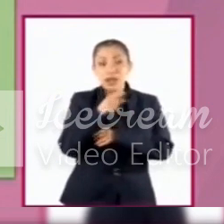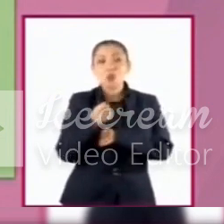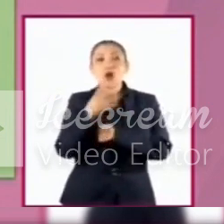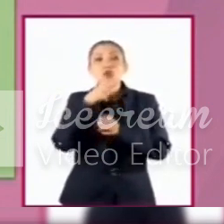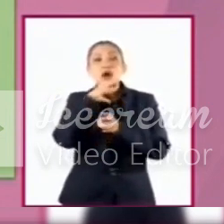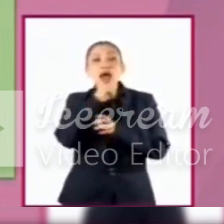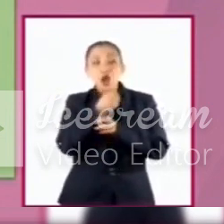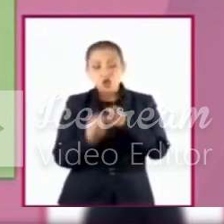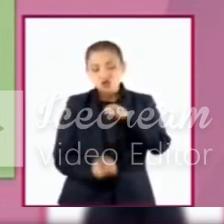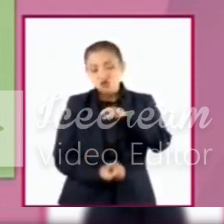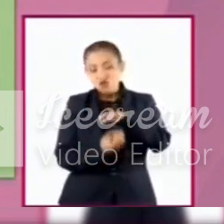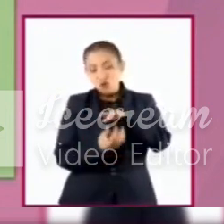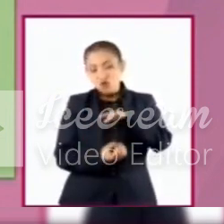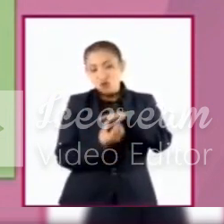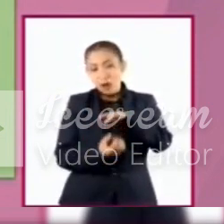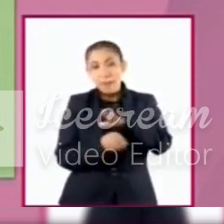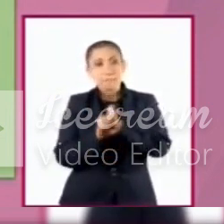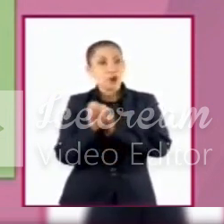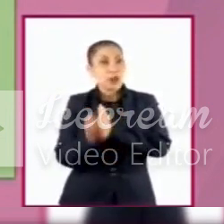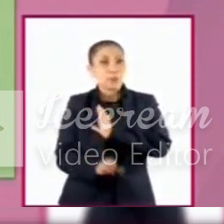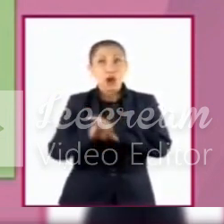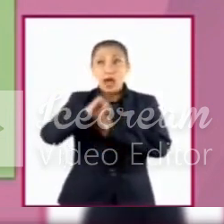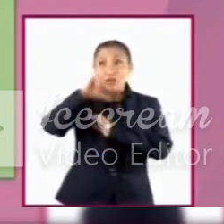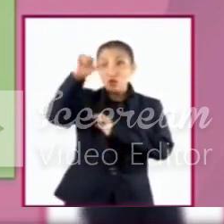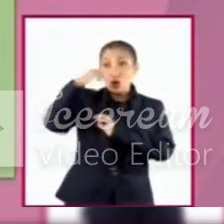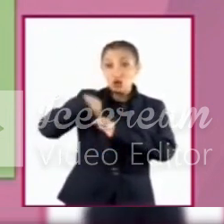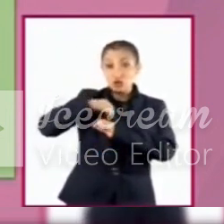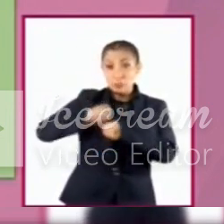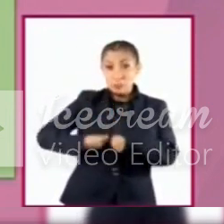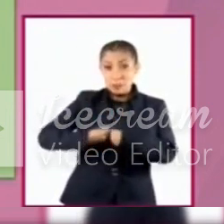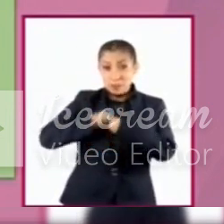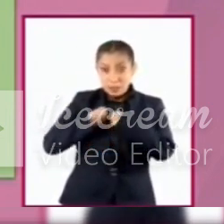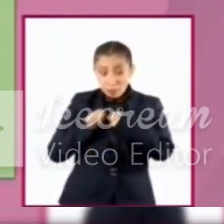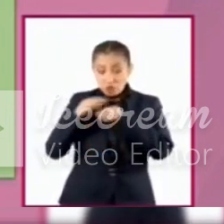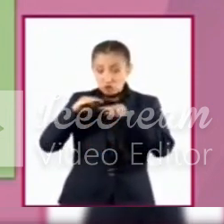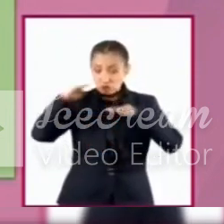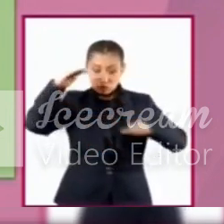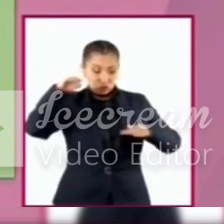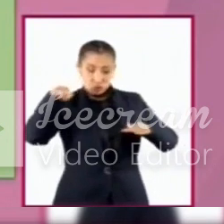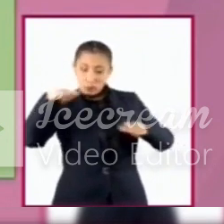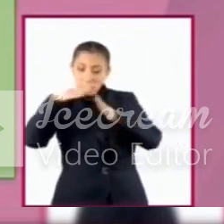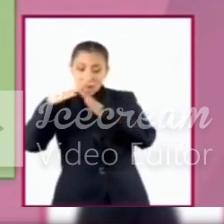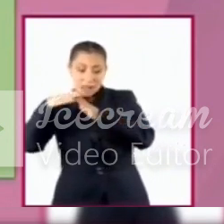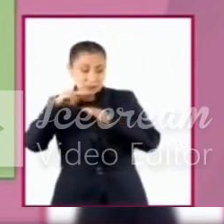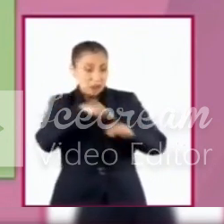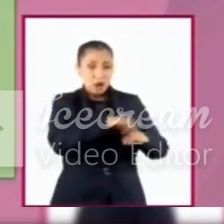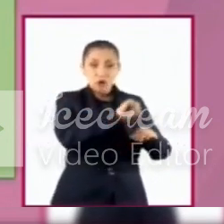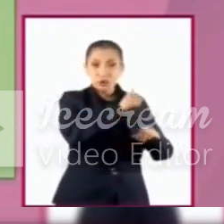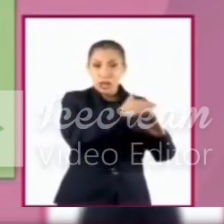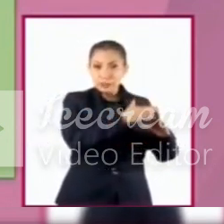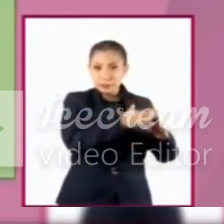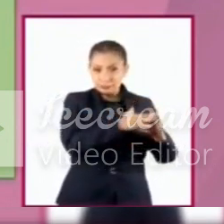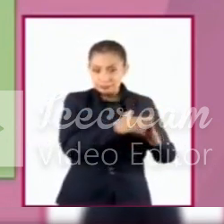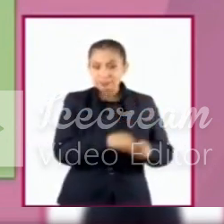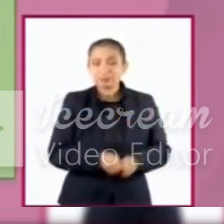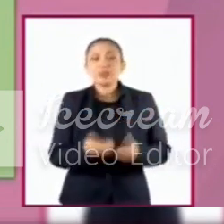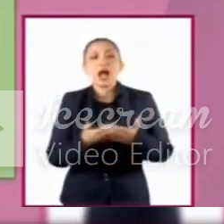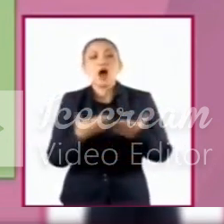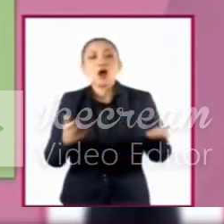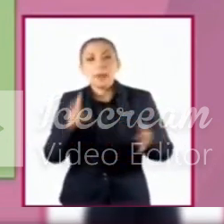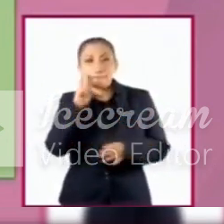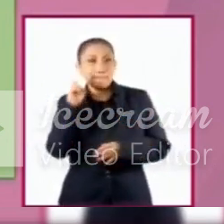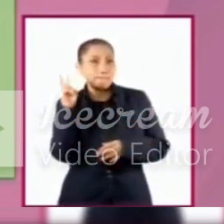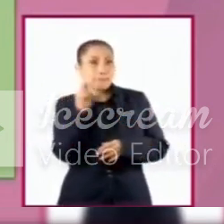cantidad de calor que apliquemos, como la altura a la que nos encontremos con respecto al nivel del mar. Hasta ahora